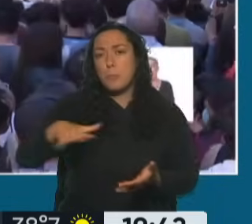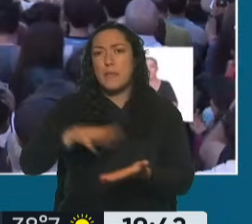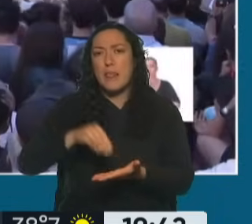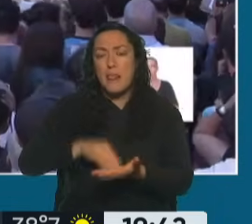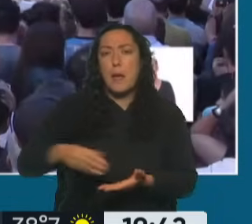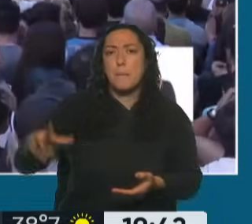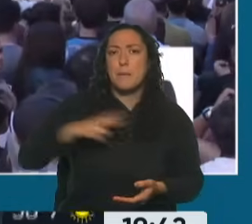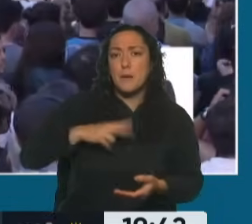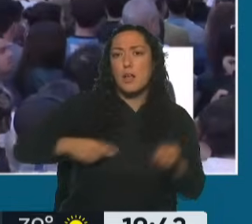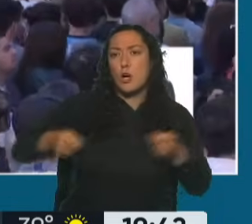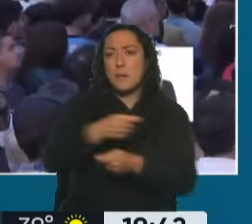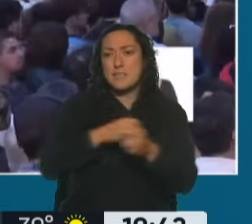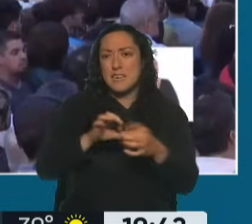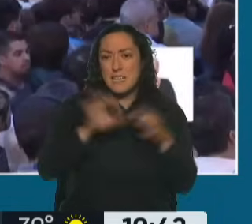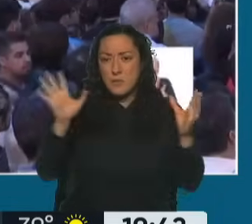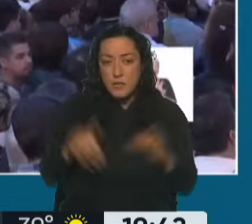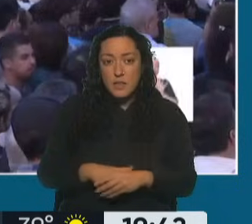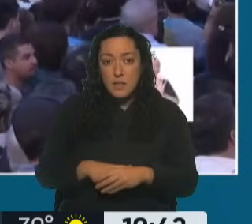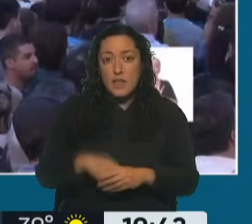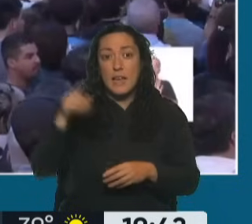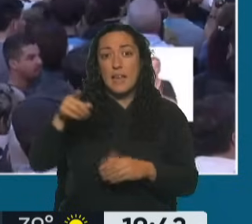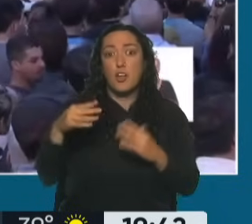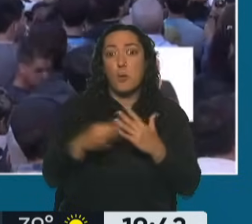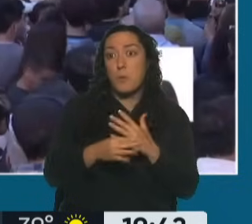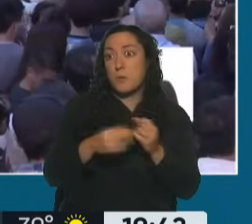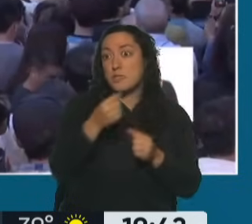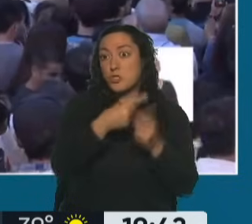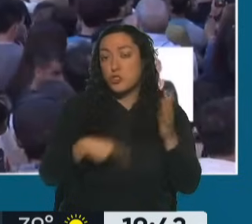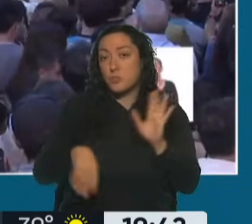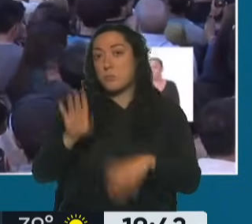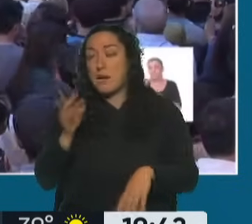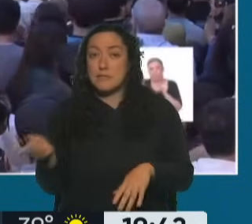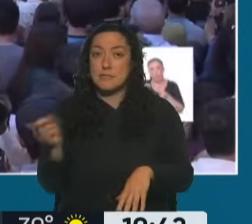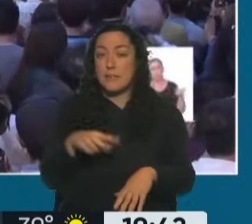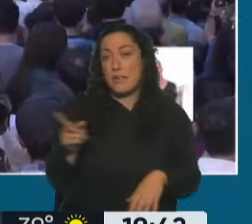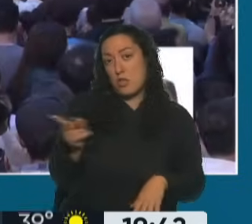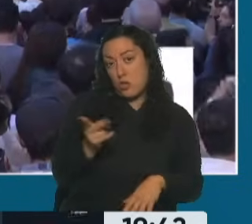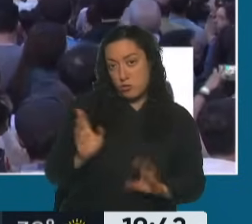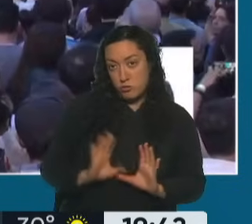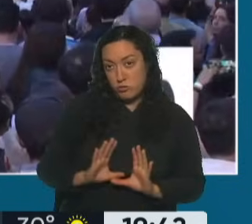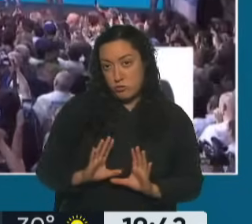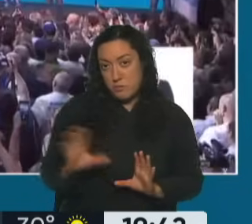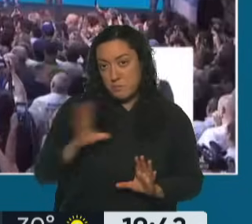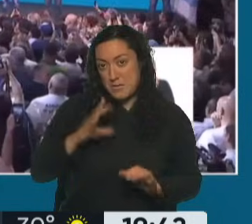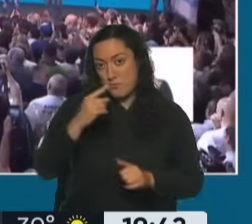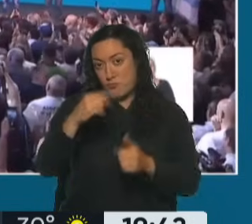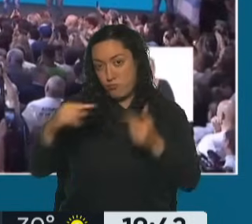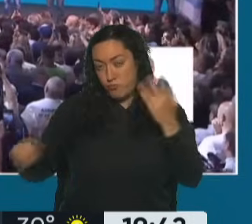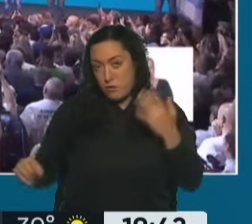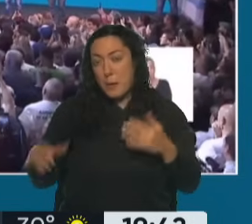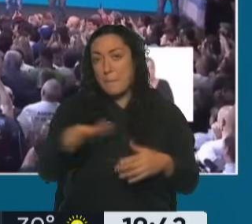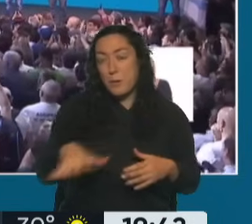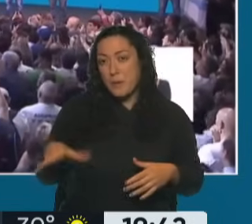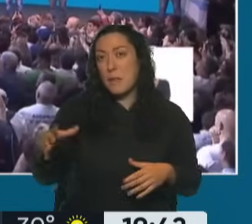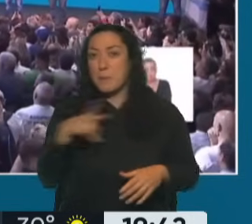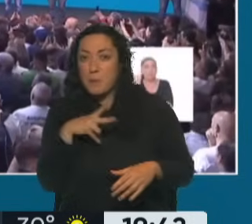libre comercio. Adquirió muchos más compromisos que respecto a esos dos, la propiedad privada y el